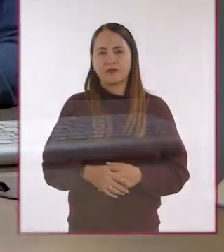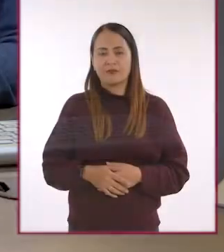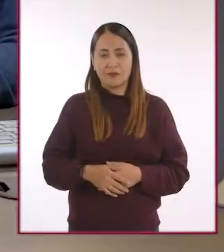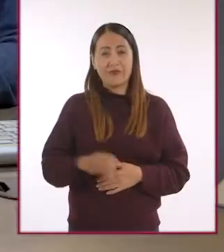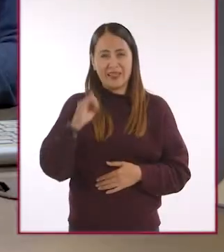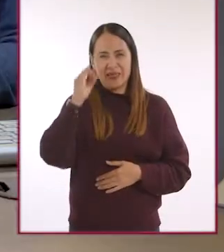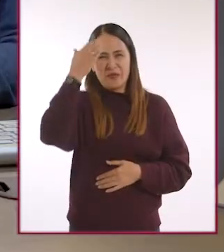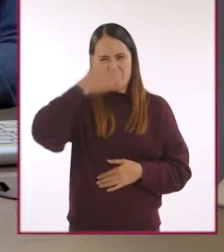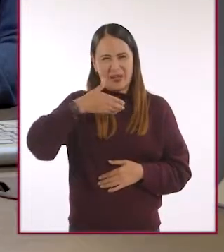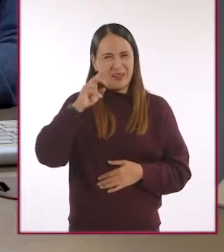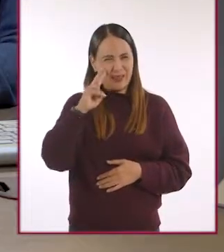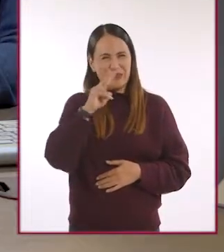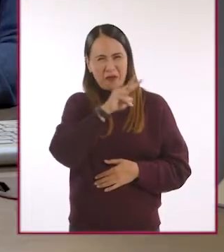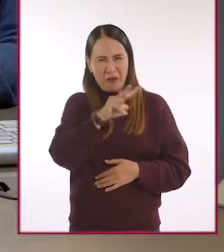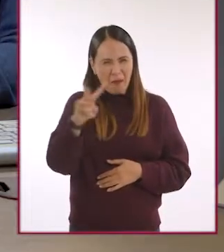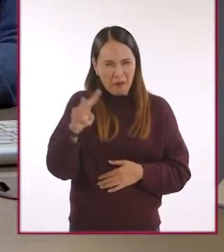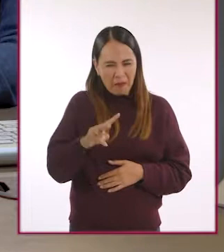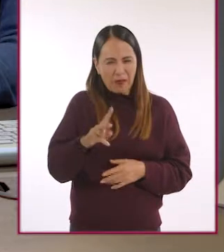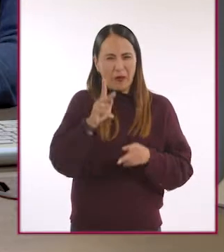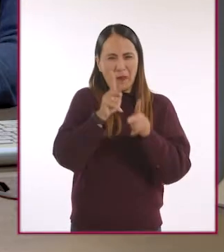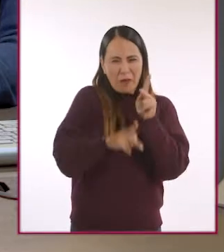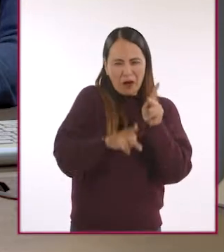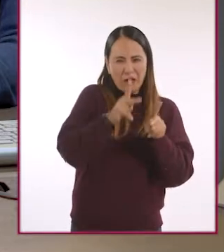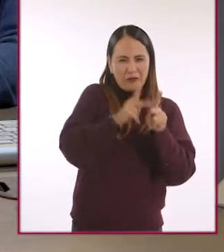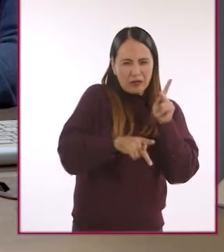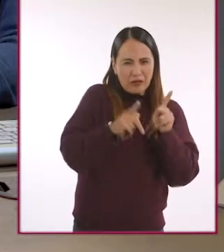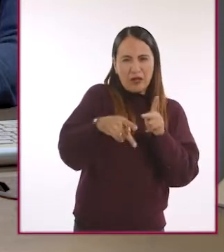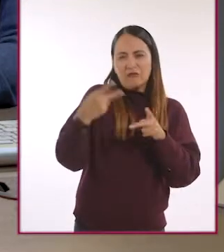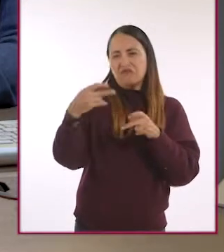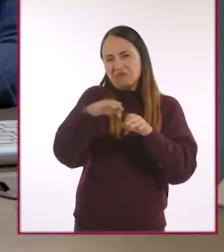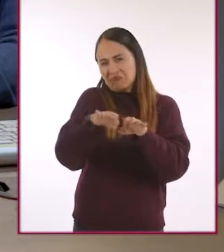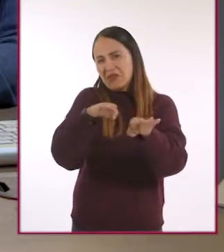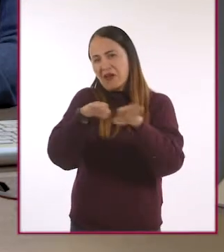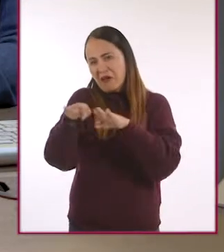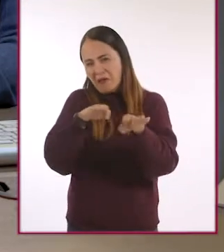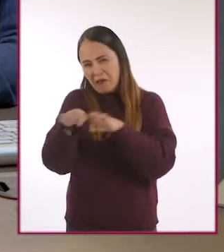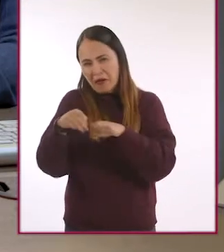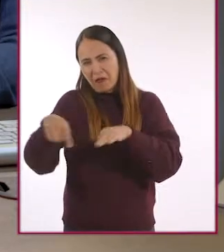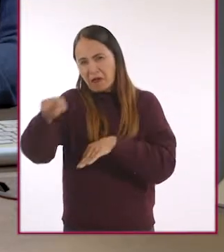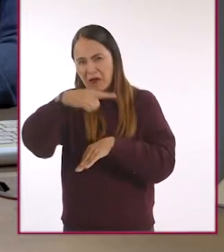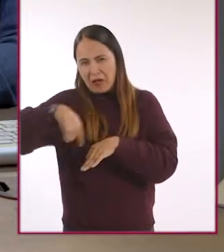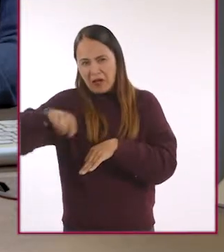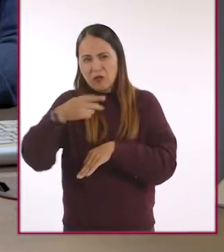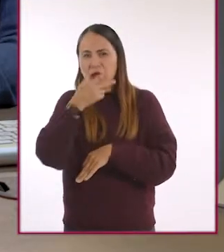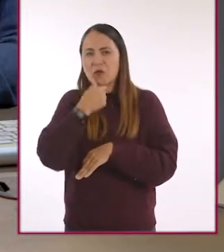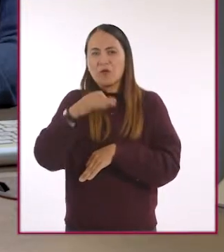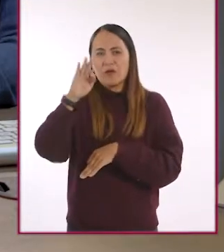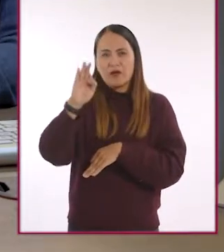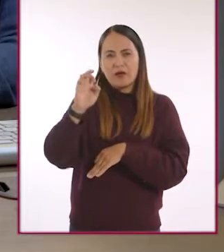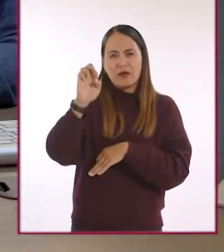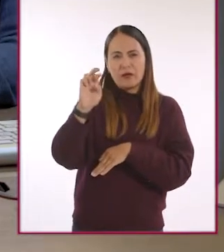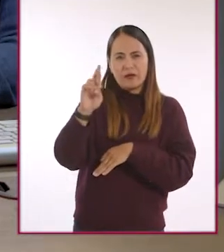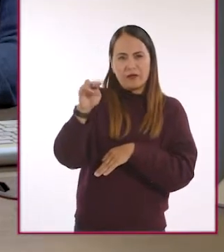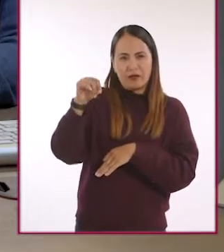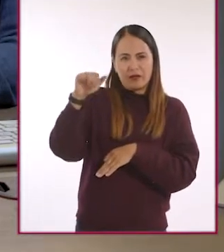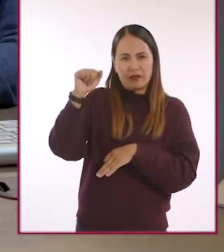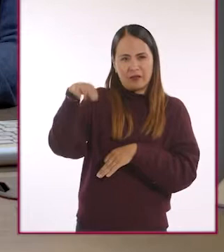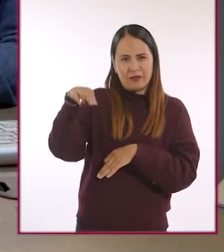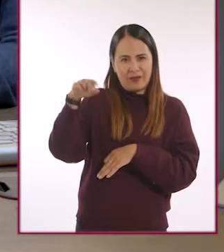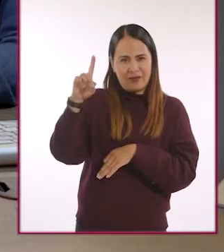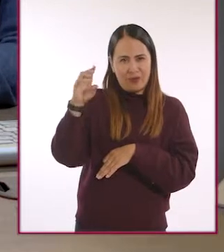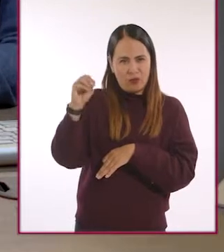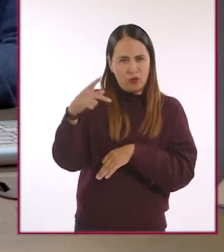Las imágenes que estamos apreciando forman parte del meticuloso trabajo de efectos visuales que realiza Fernando Campos y su equipo de